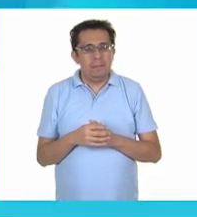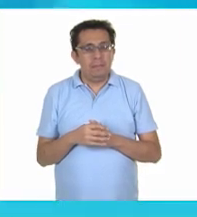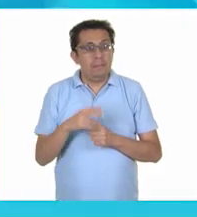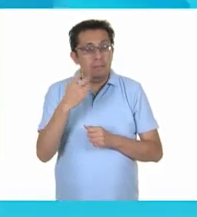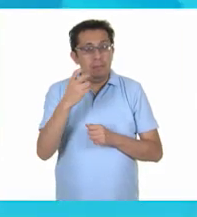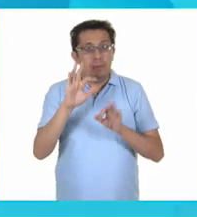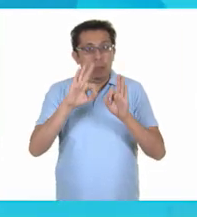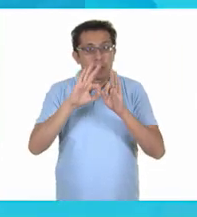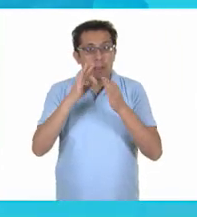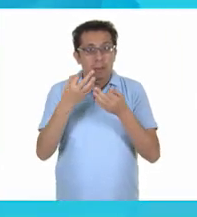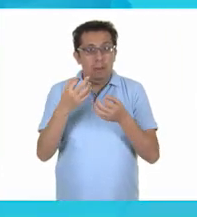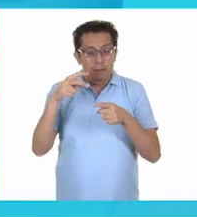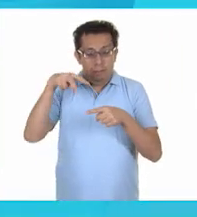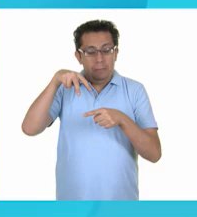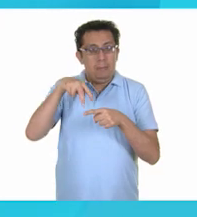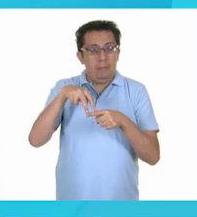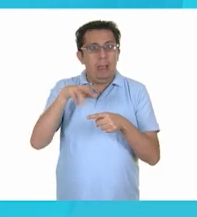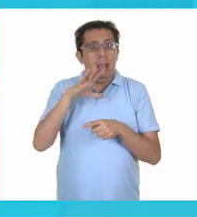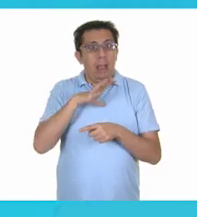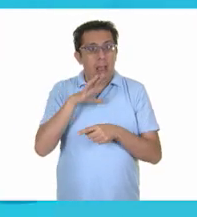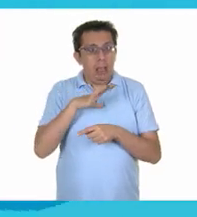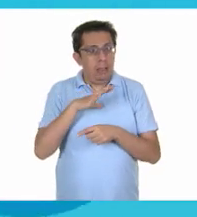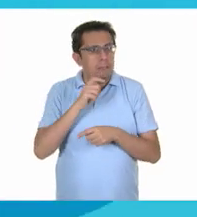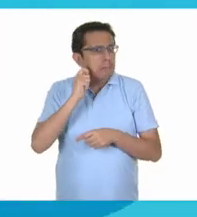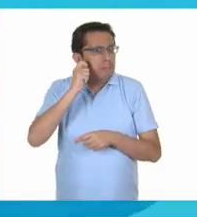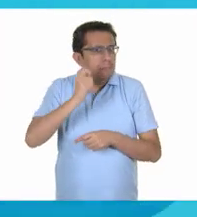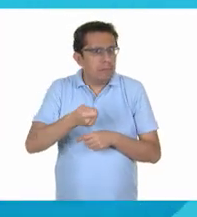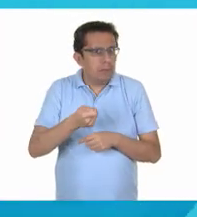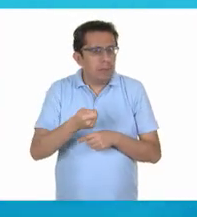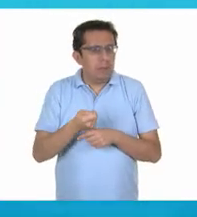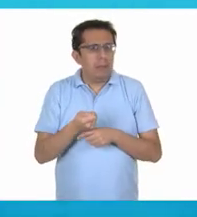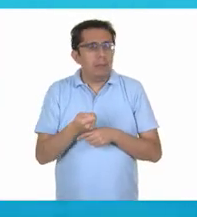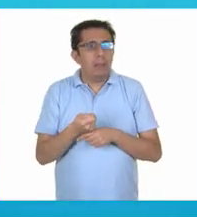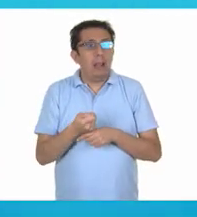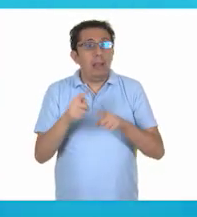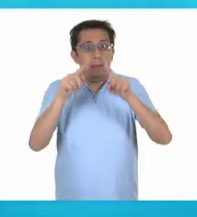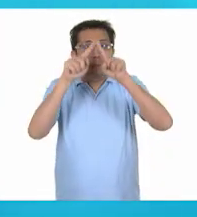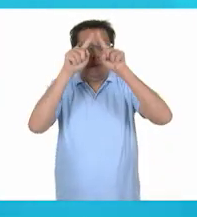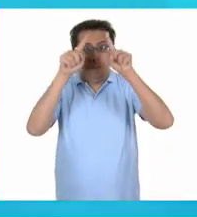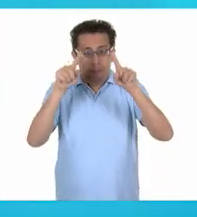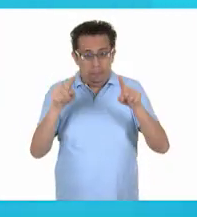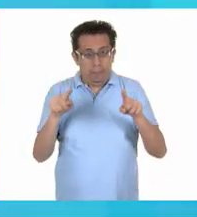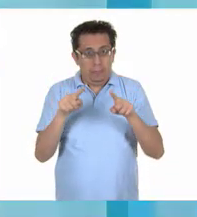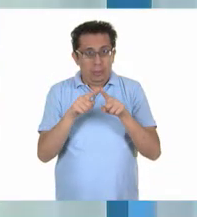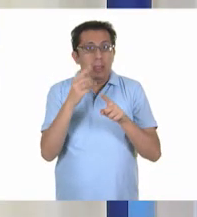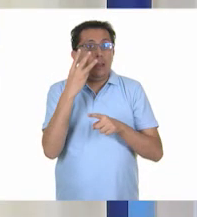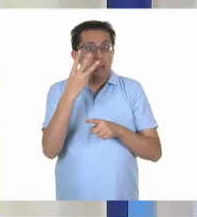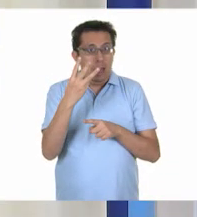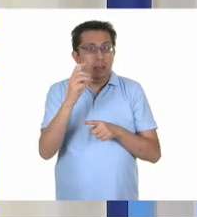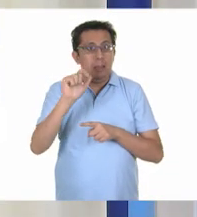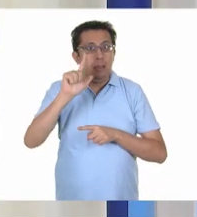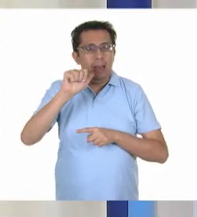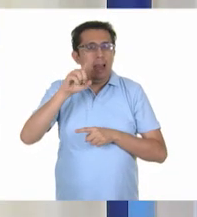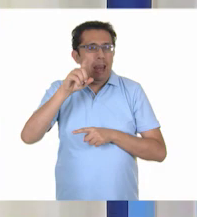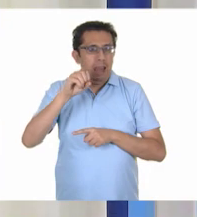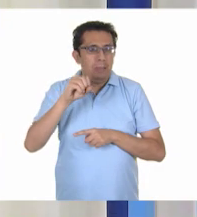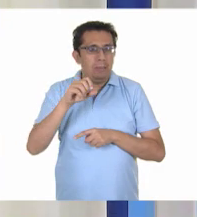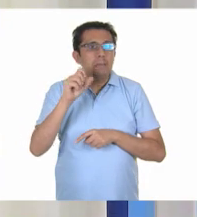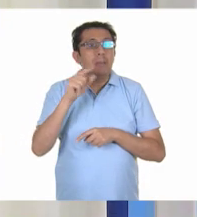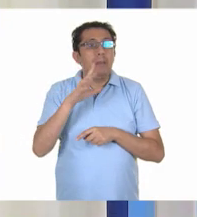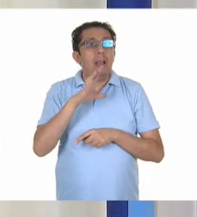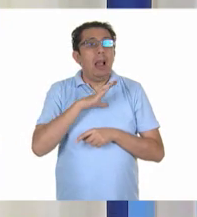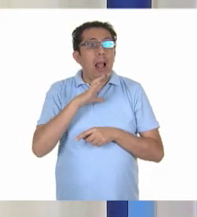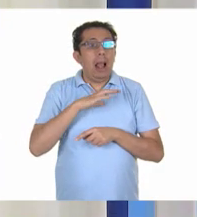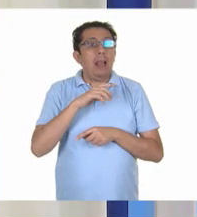Esta figura, como la podemos observar, tiene tres lados. ¿Por qué tiene? Tres aristas